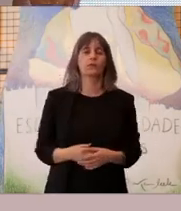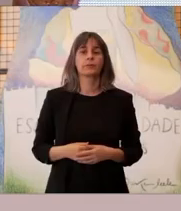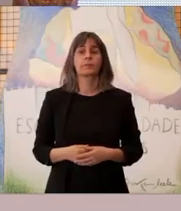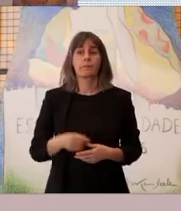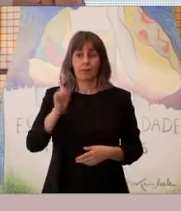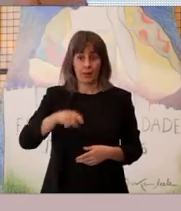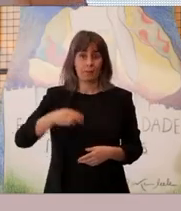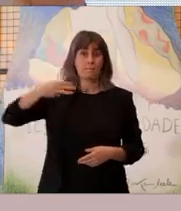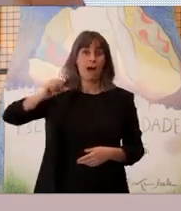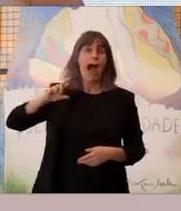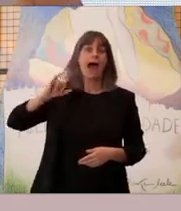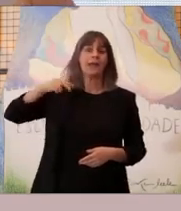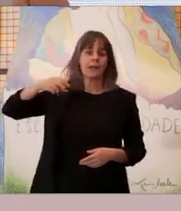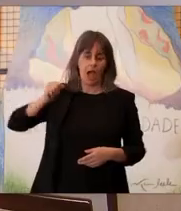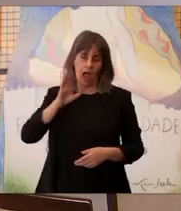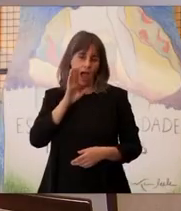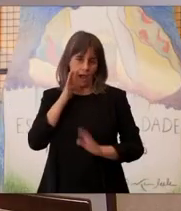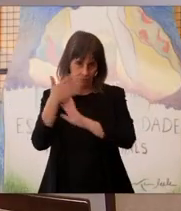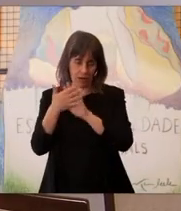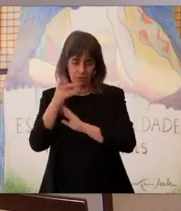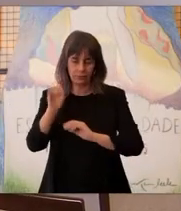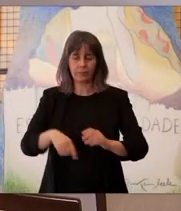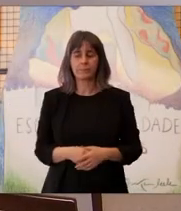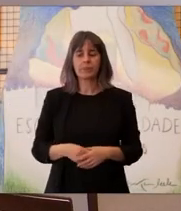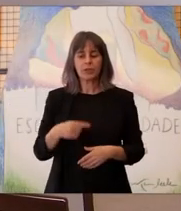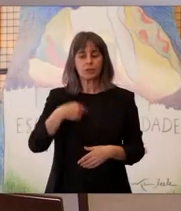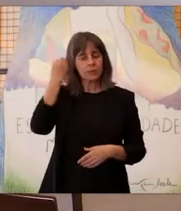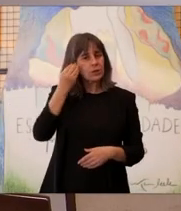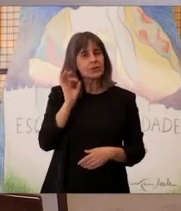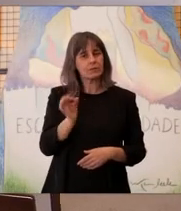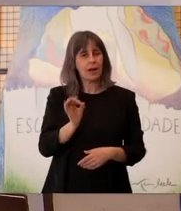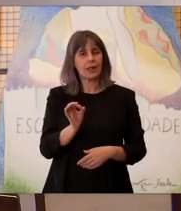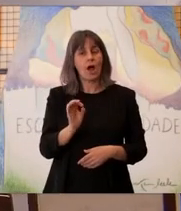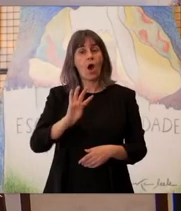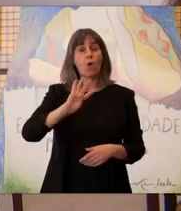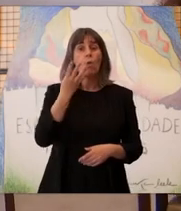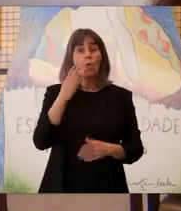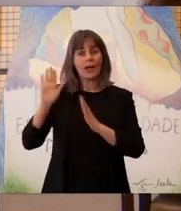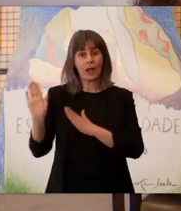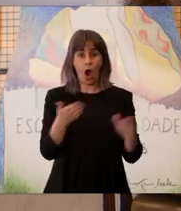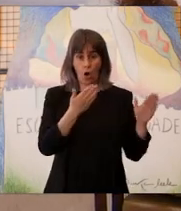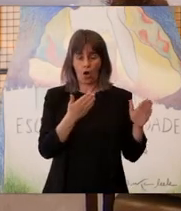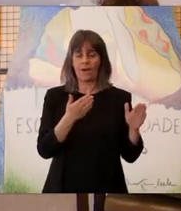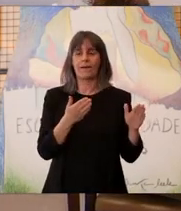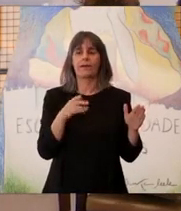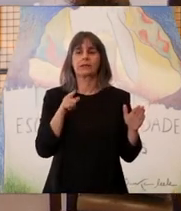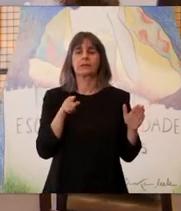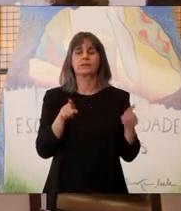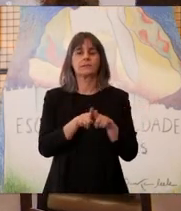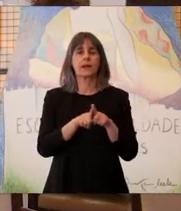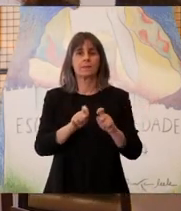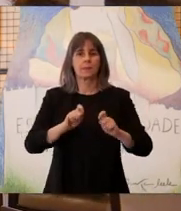Marina yo me parece que es verdad que la cuarta ola ha servido para